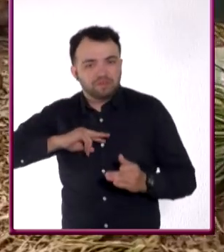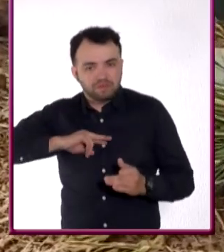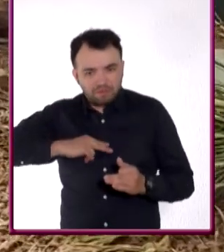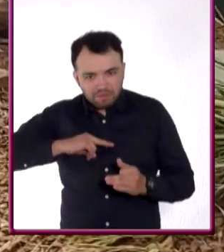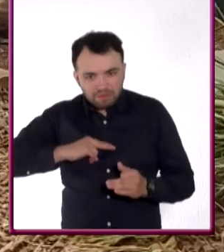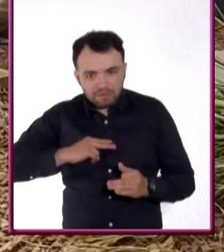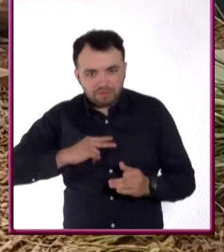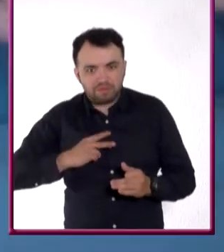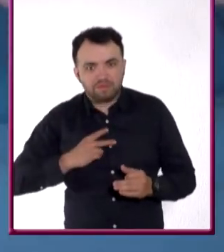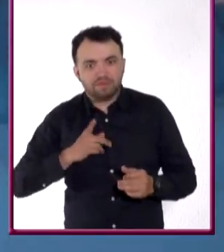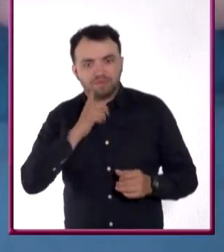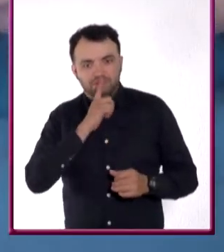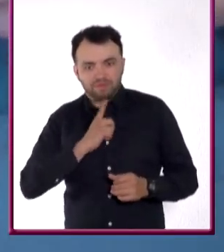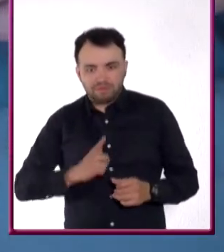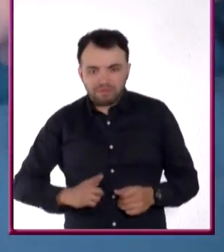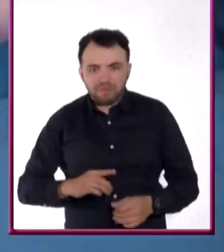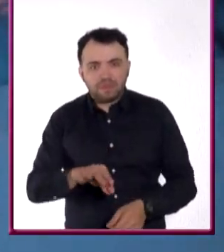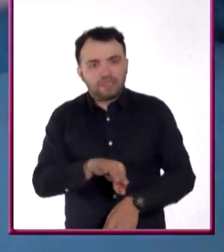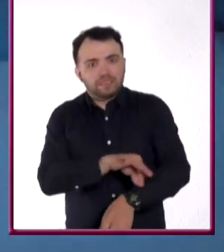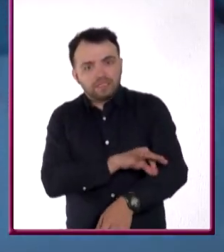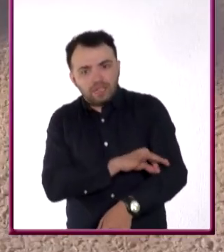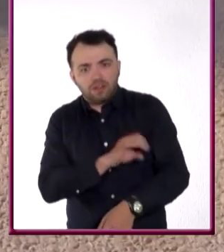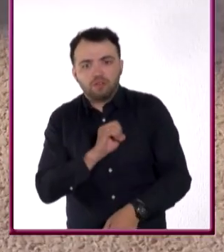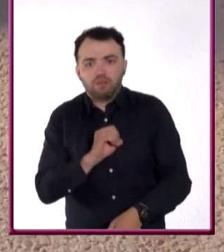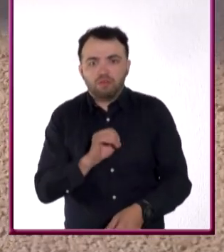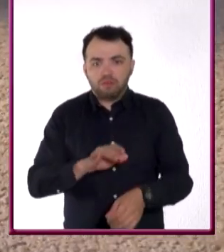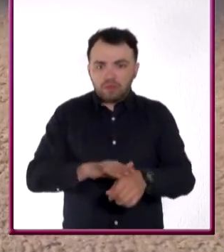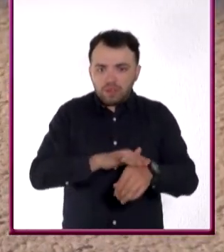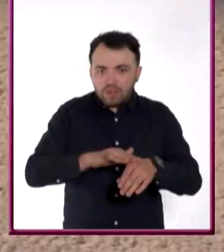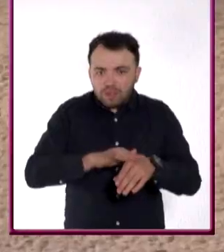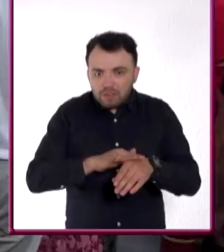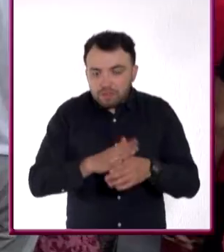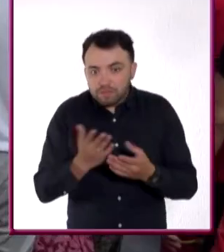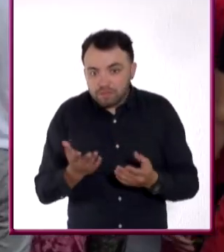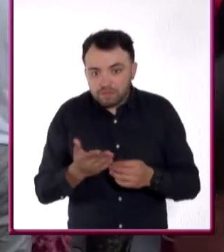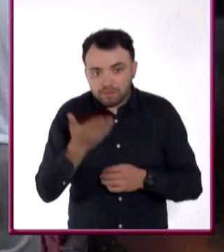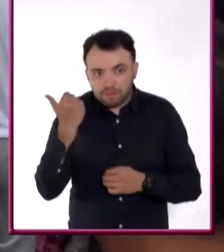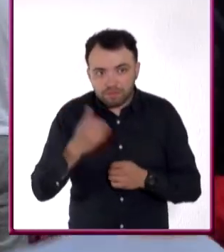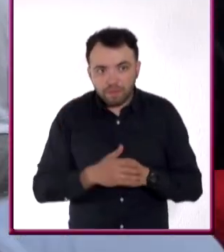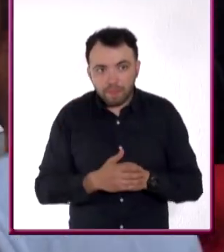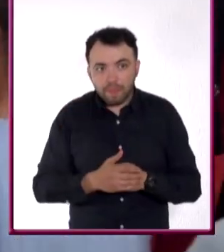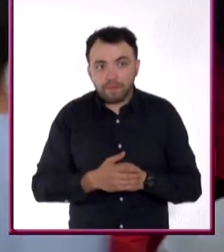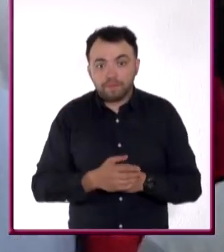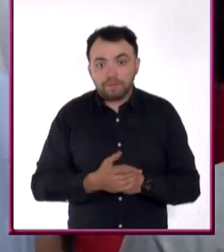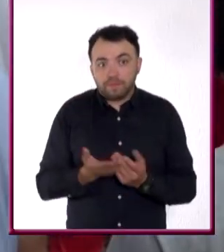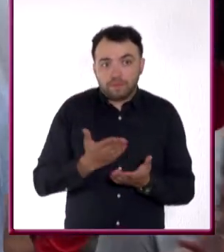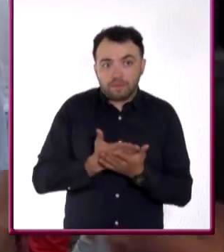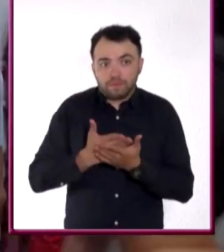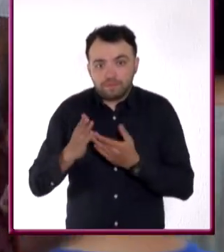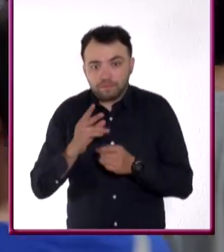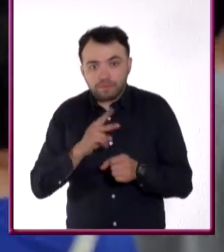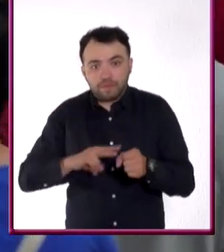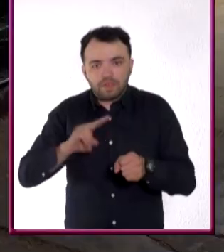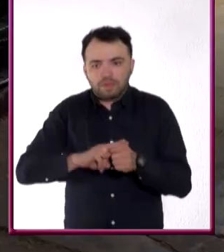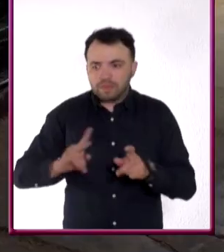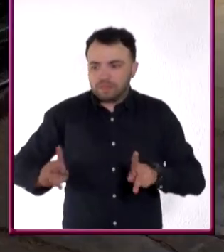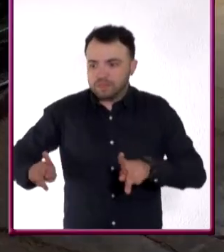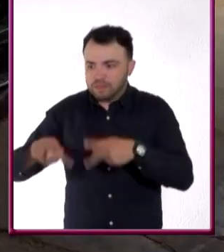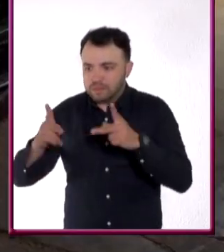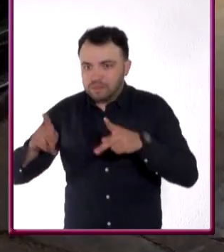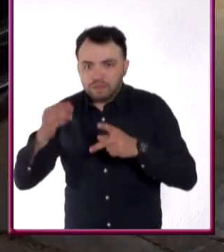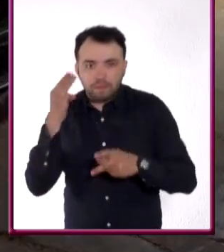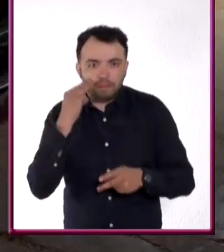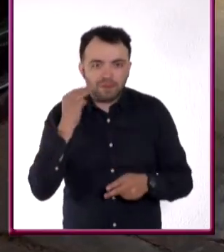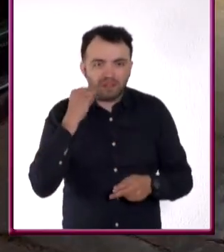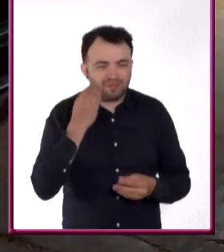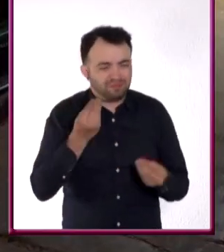respiratorias, heces, orina, sangre o carne si se ingiere. Además, como estos animales se venden en mercados con mucha gente